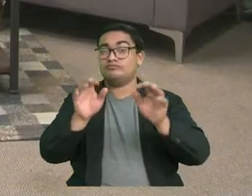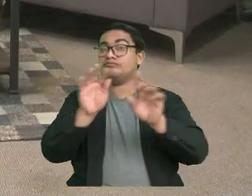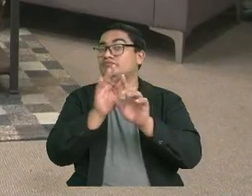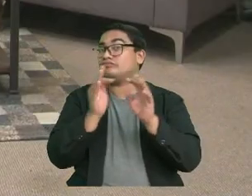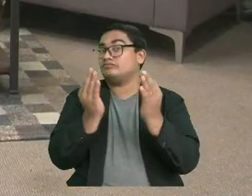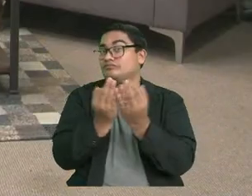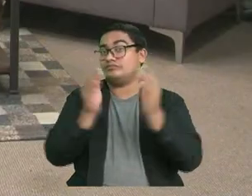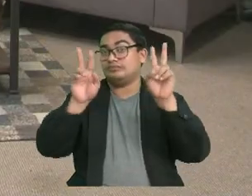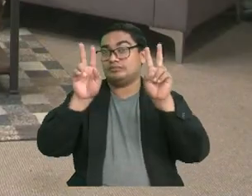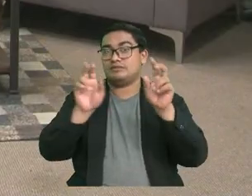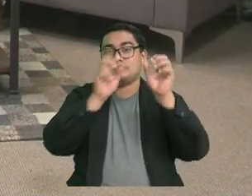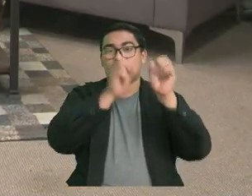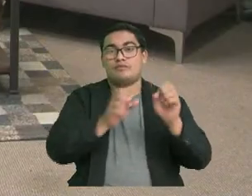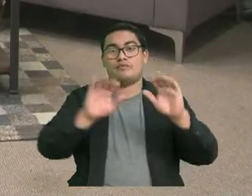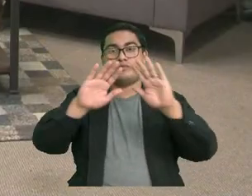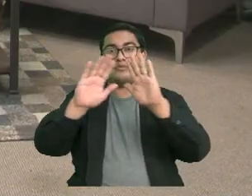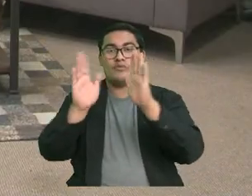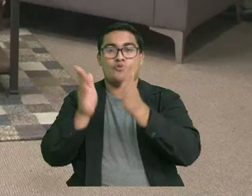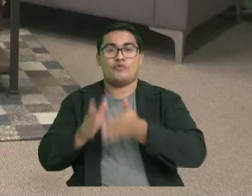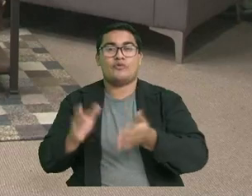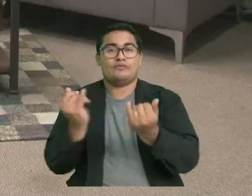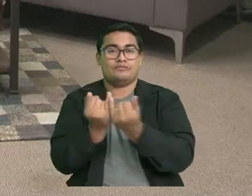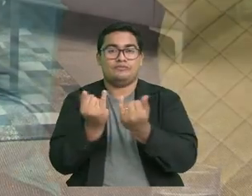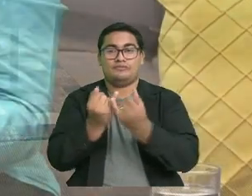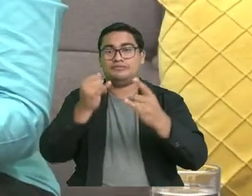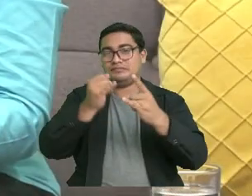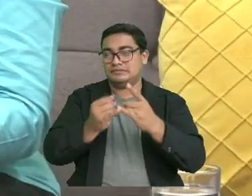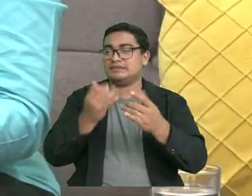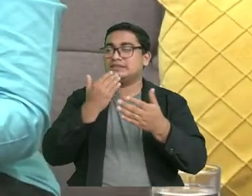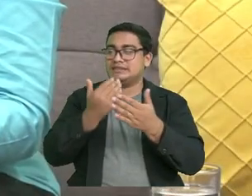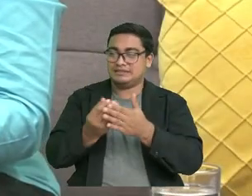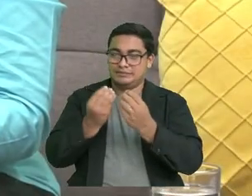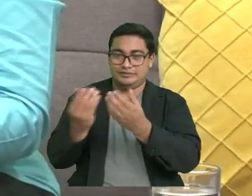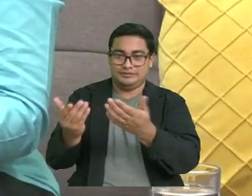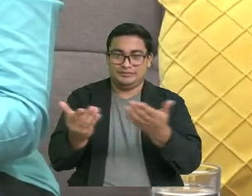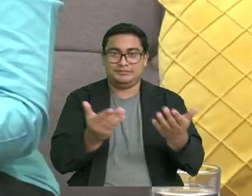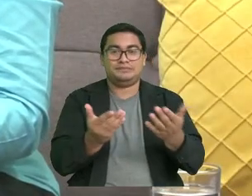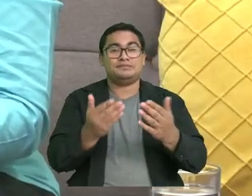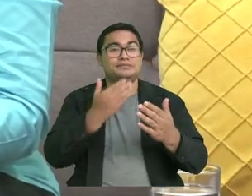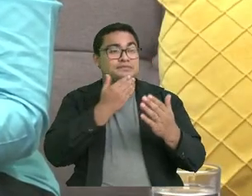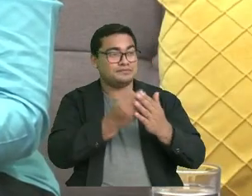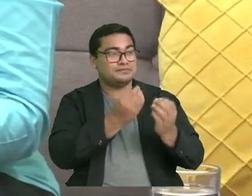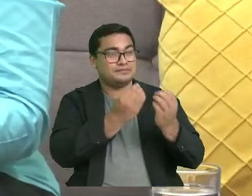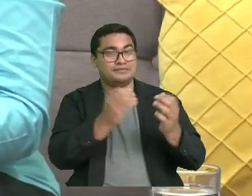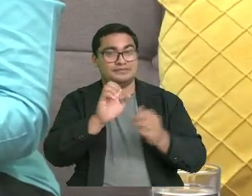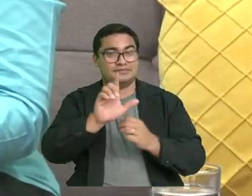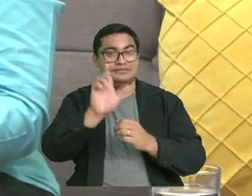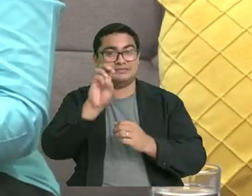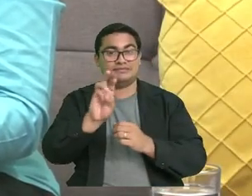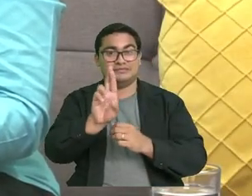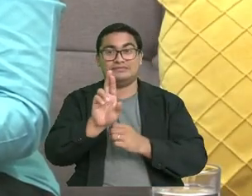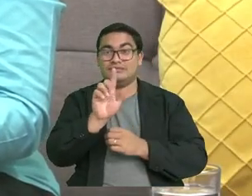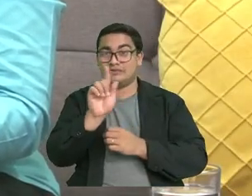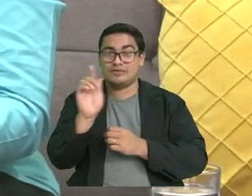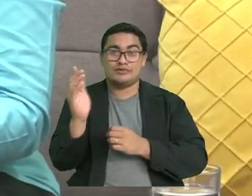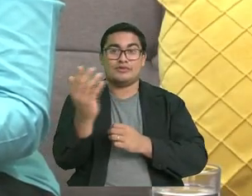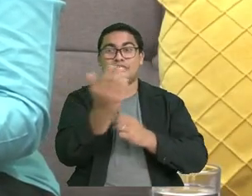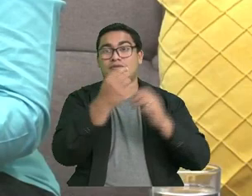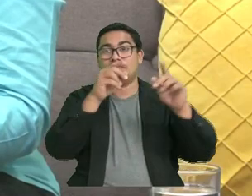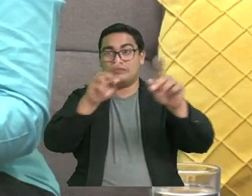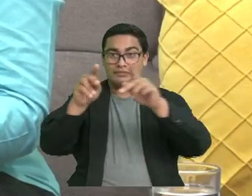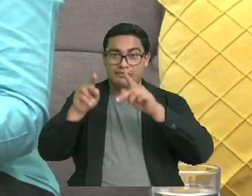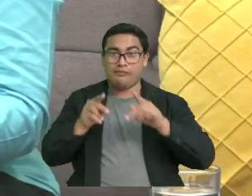diputada, muchas gracias por su tiempo. Muchísimas gracias por conversar con nuestra audiencia. Bienvenida. Sí, gracias, Elmer, y a todos los compañeros que están en el